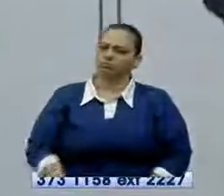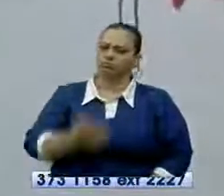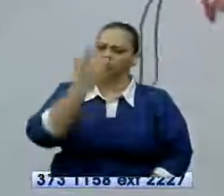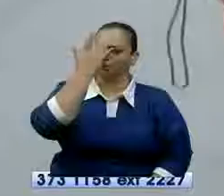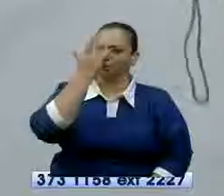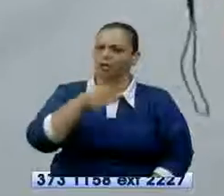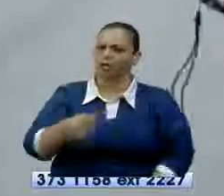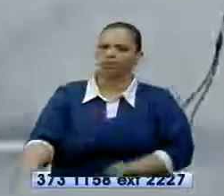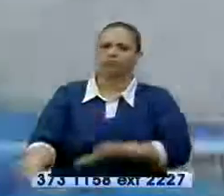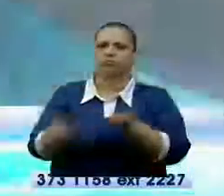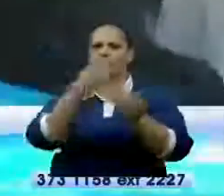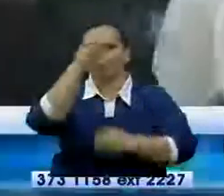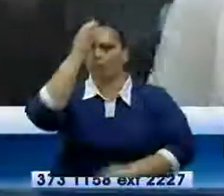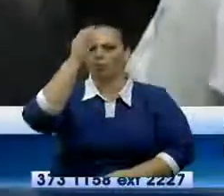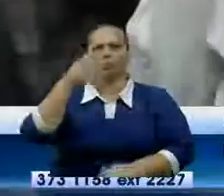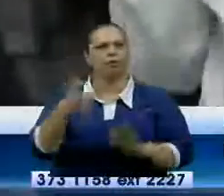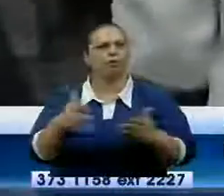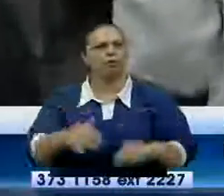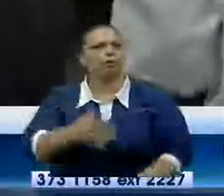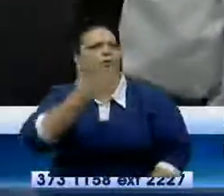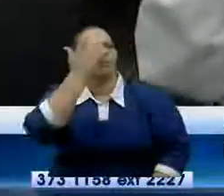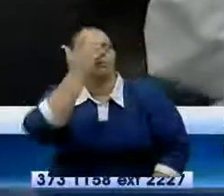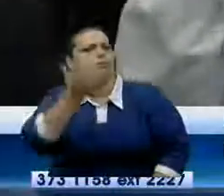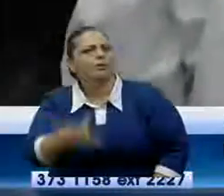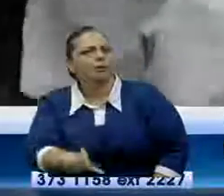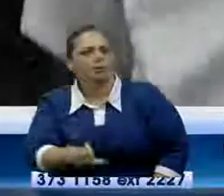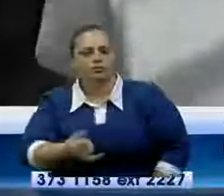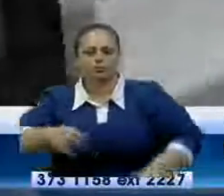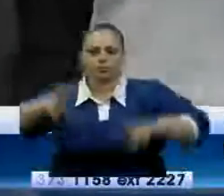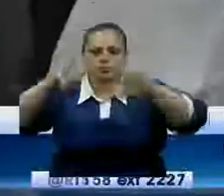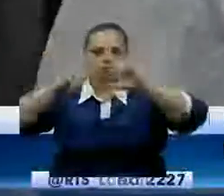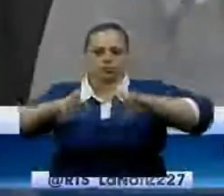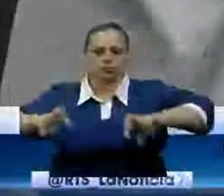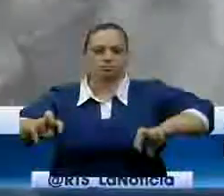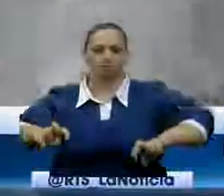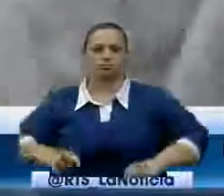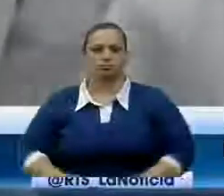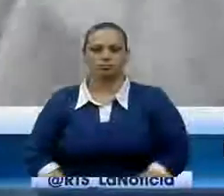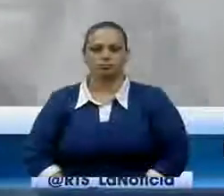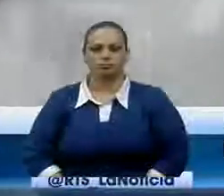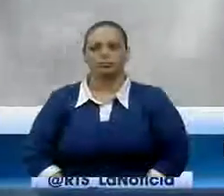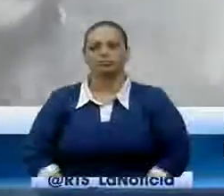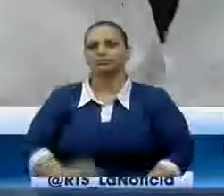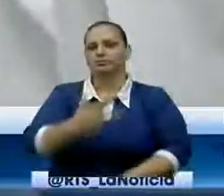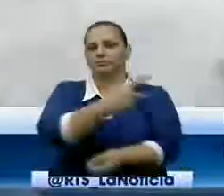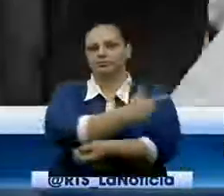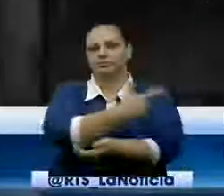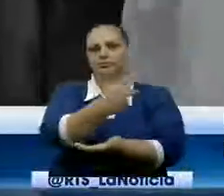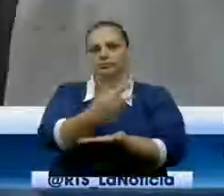a un hospital al paciente para evitar la tragedia. En Chimborazo informó Darwin.